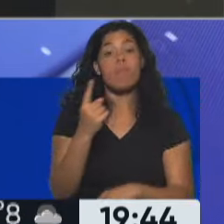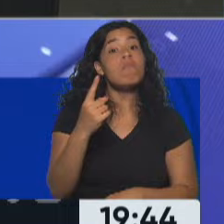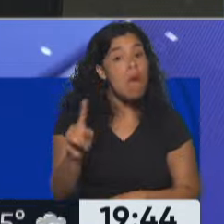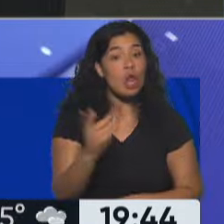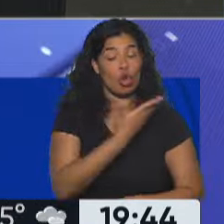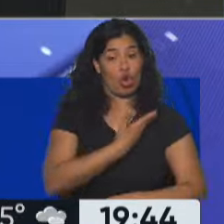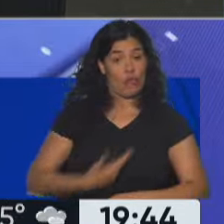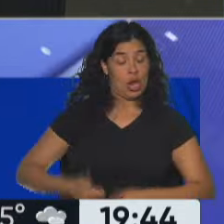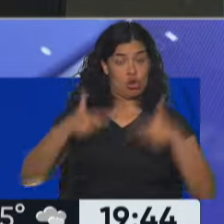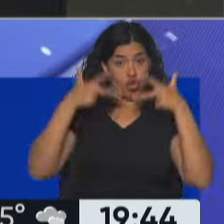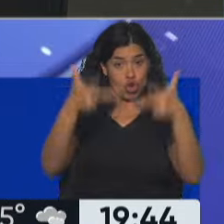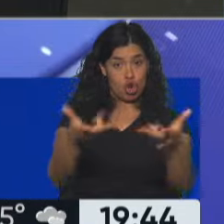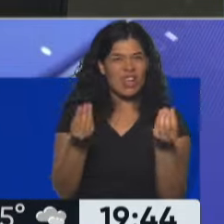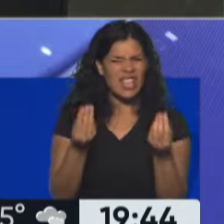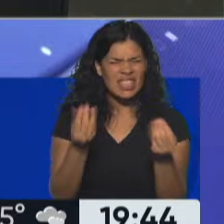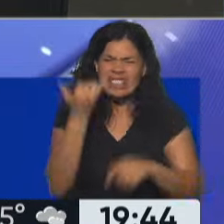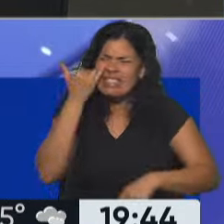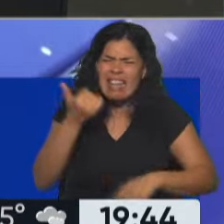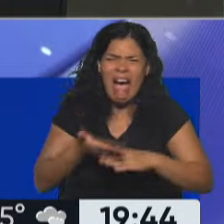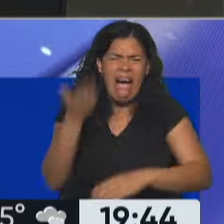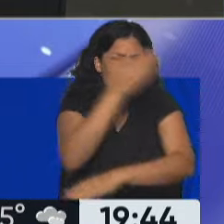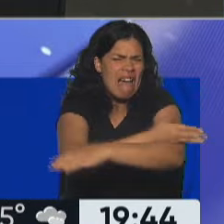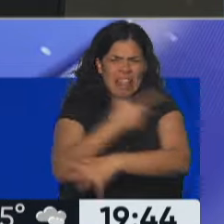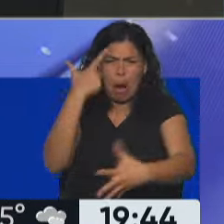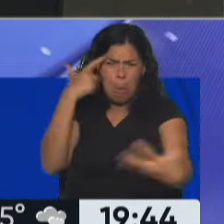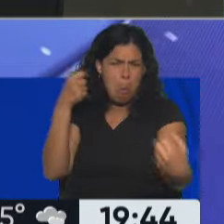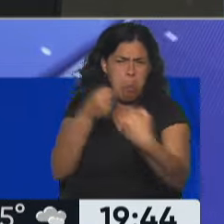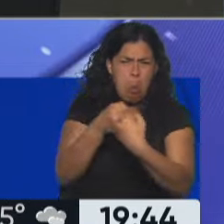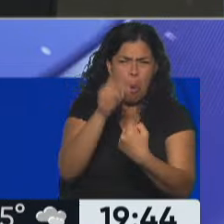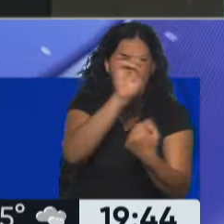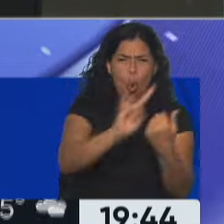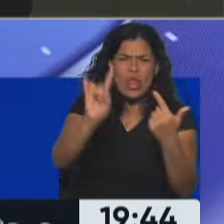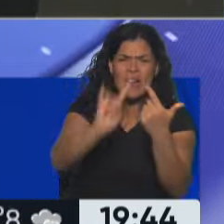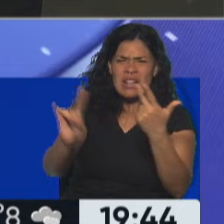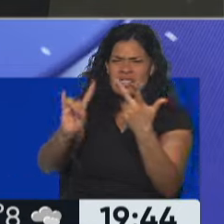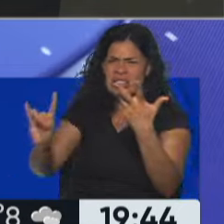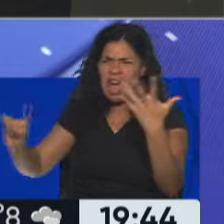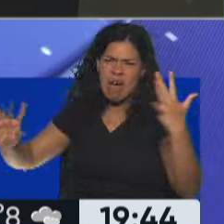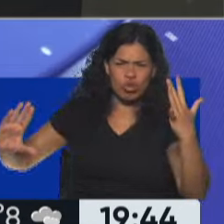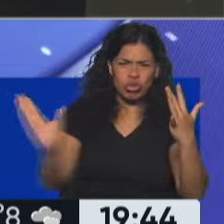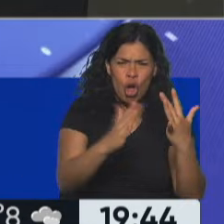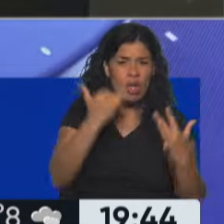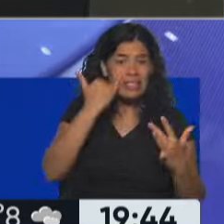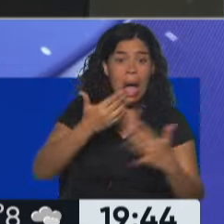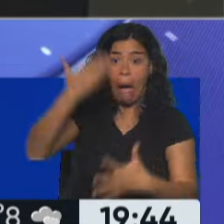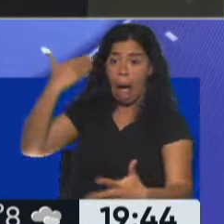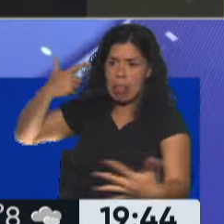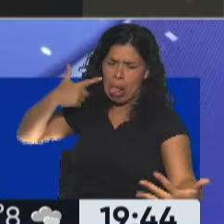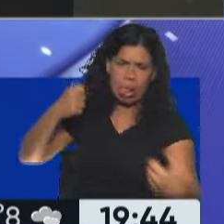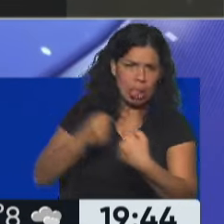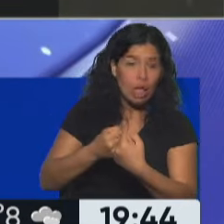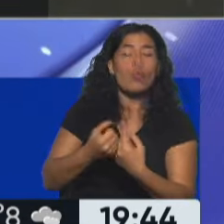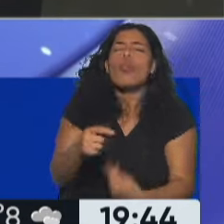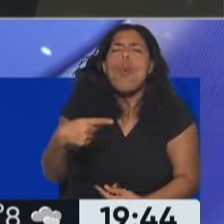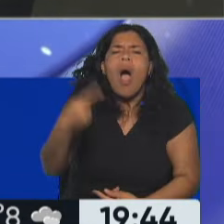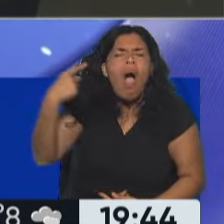gobierno alegan que ya habían llegado a un acuerdo con las universidades. ¿Cuándo? En abril pasado, cuando